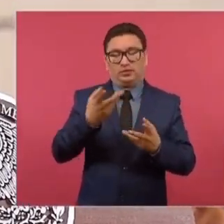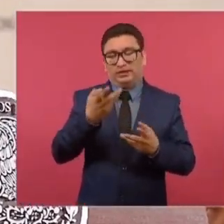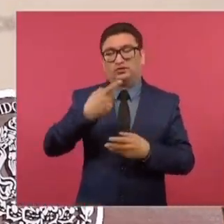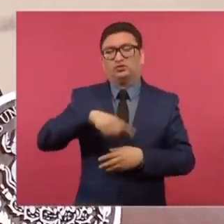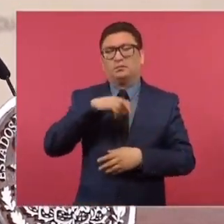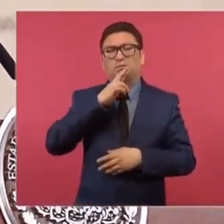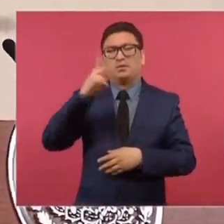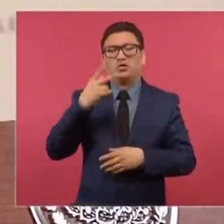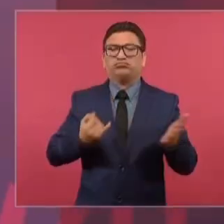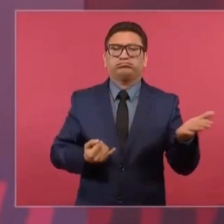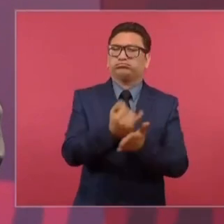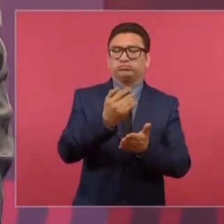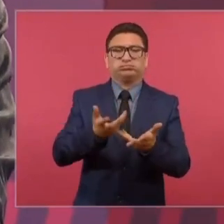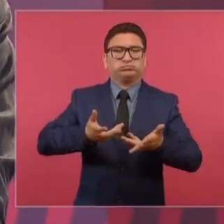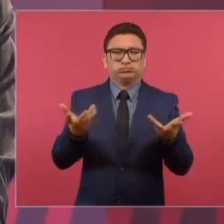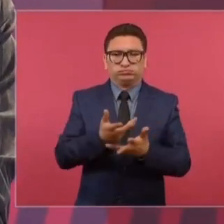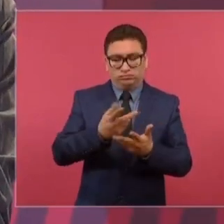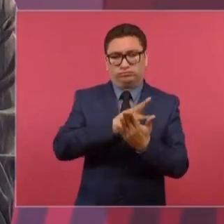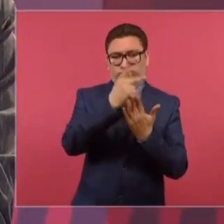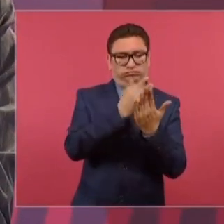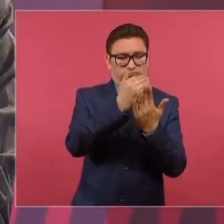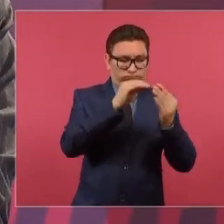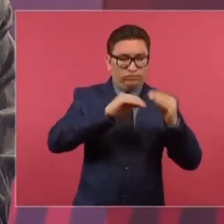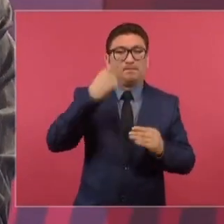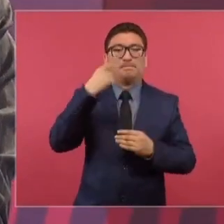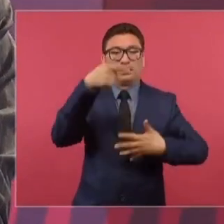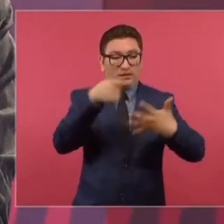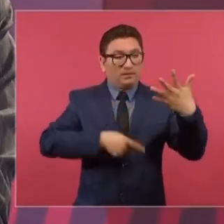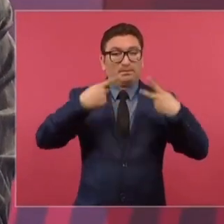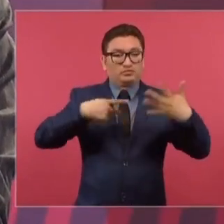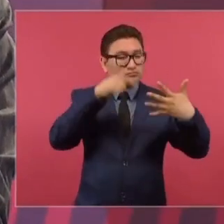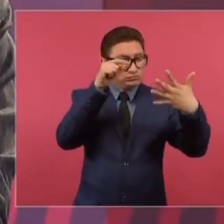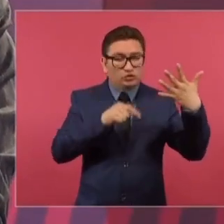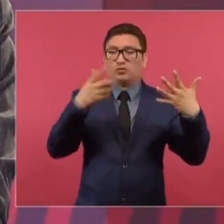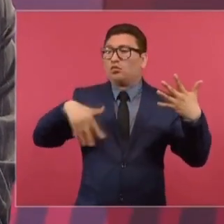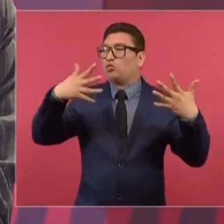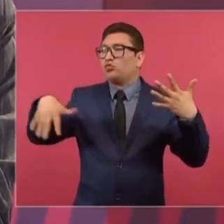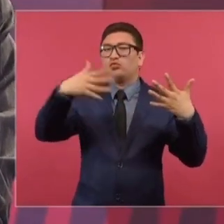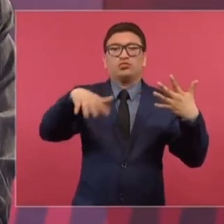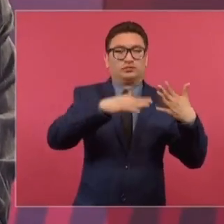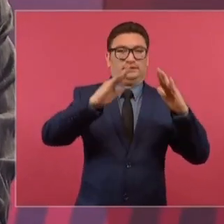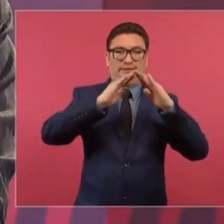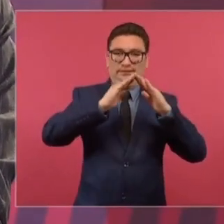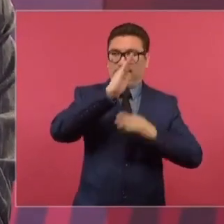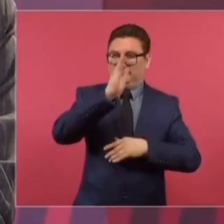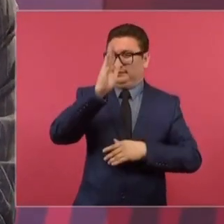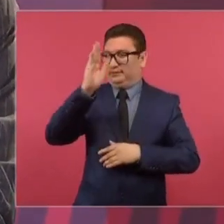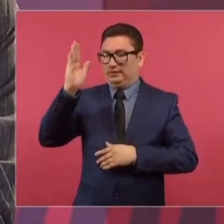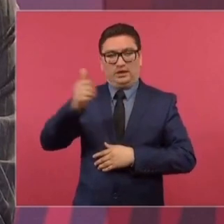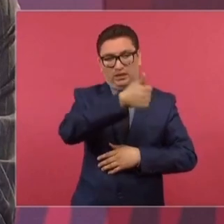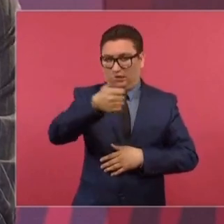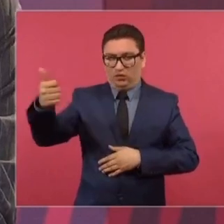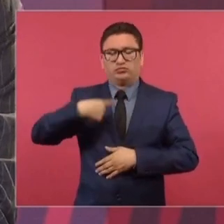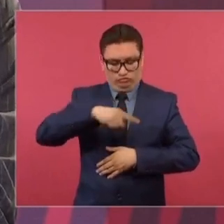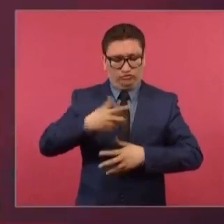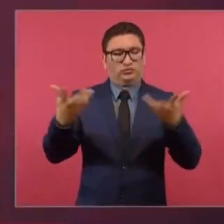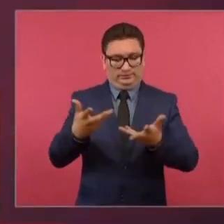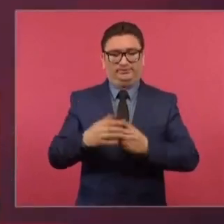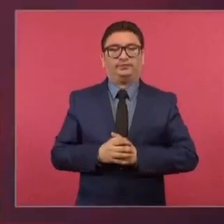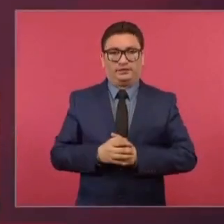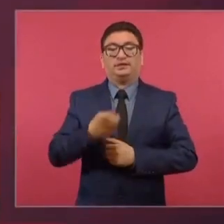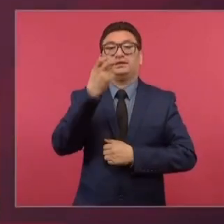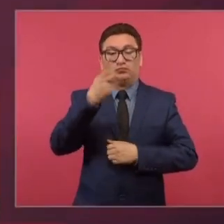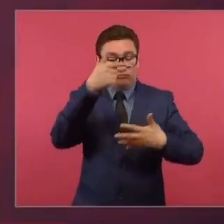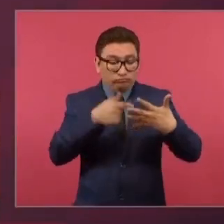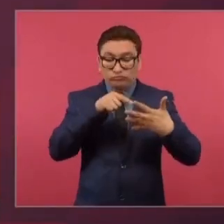decidimos llevar a cabo un programa de búsqueda, de ir casa por casa, y lo estamos haciendo. Y afortunadamente